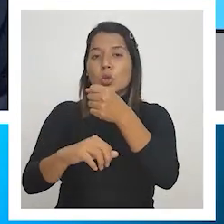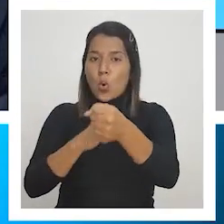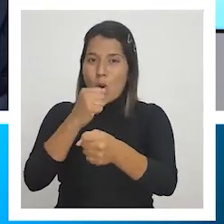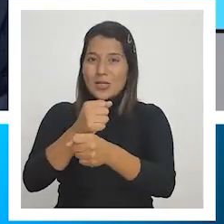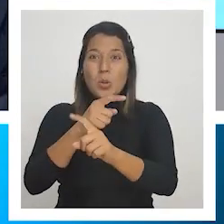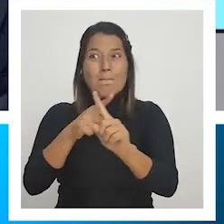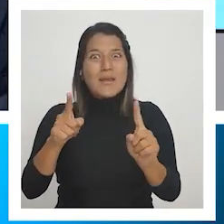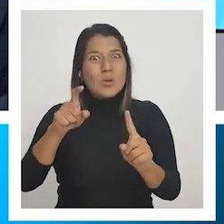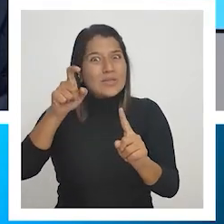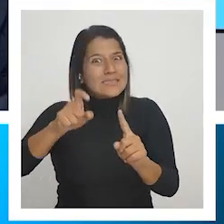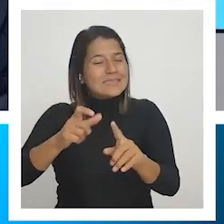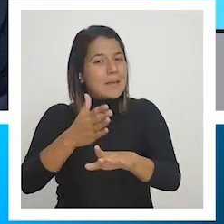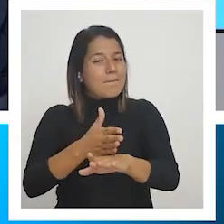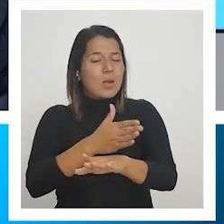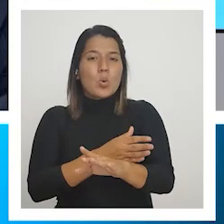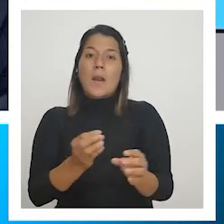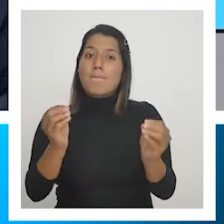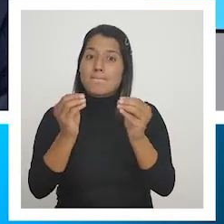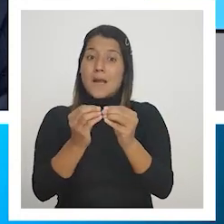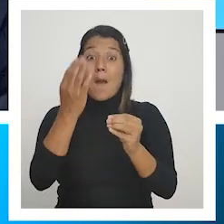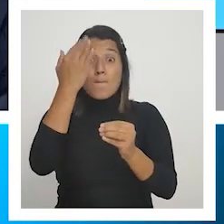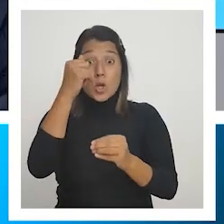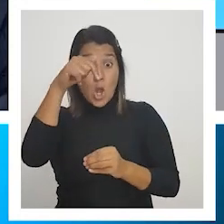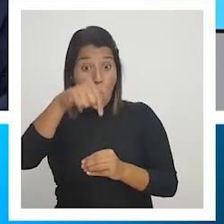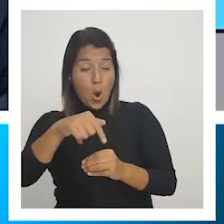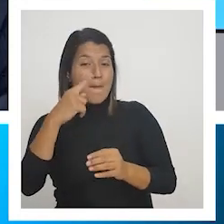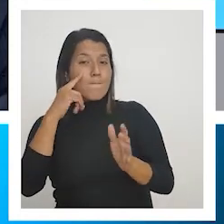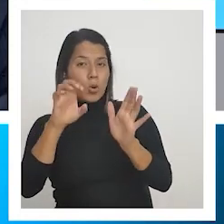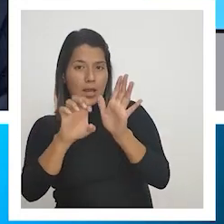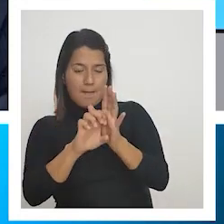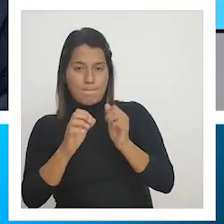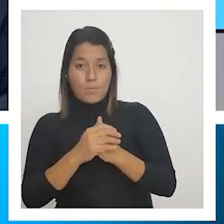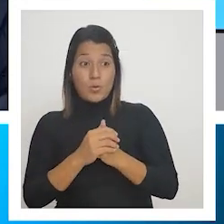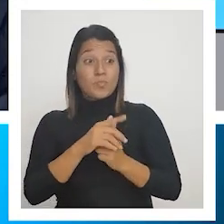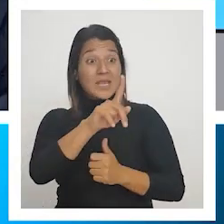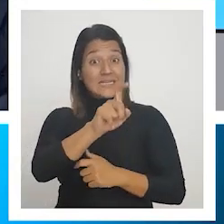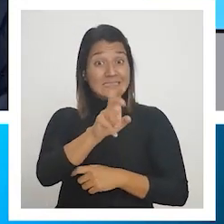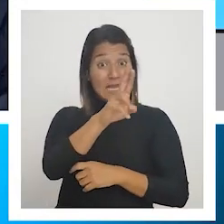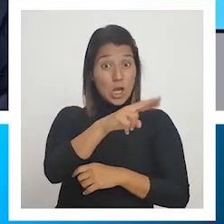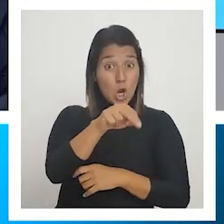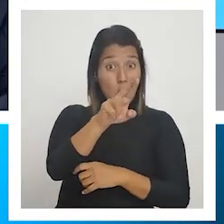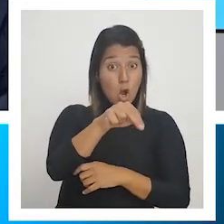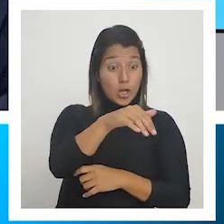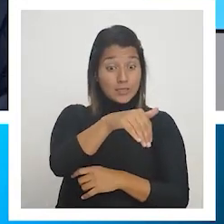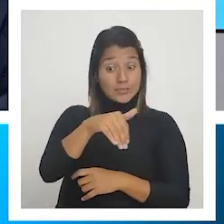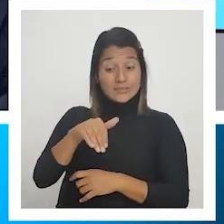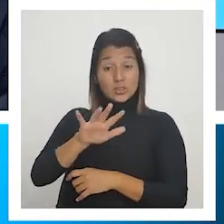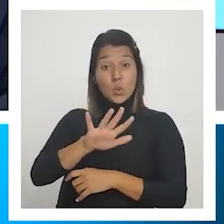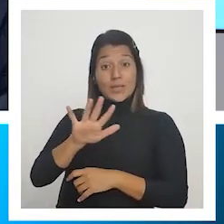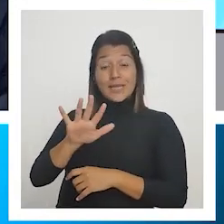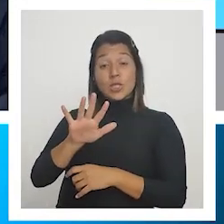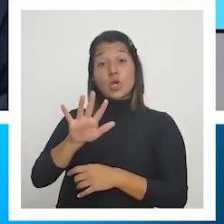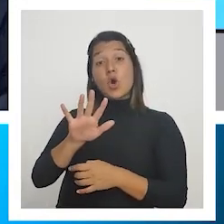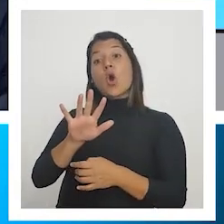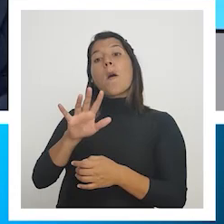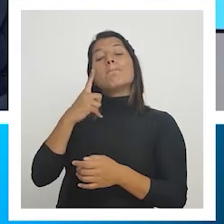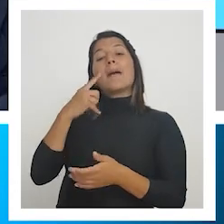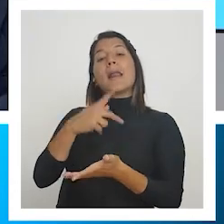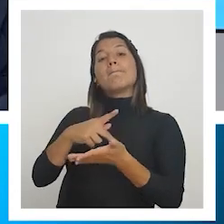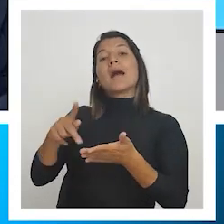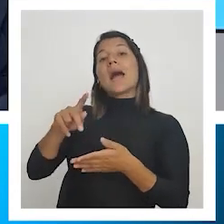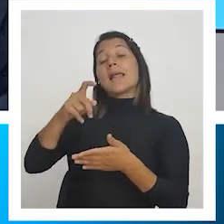ejemplo, de cada 100 colones, hay 55 que se invierten en impuestos y en seguridad social. Eso para una empresa